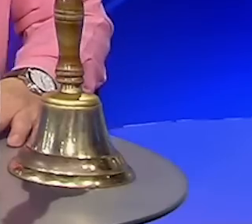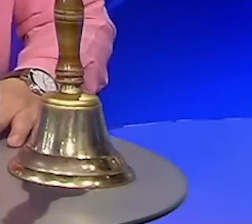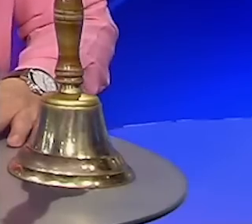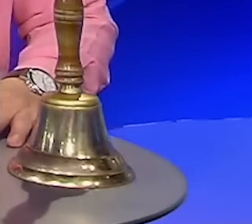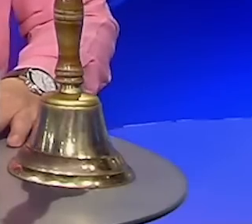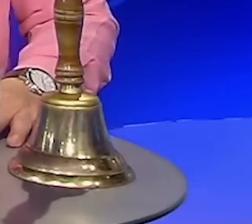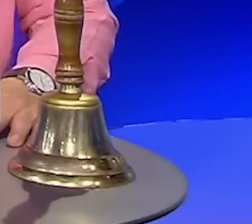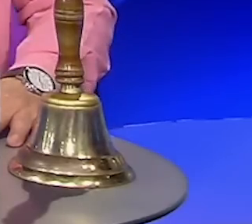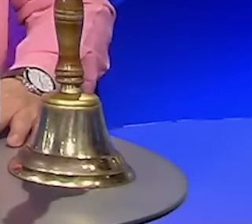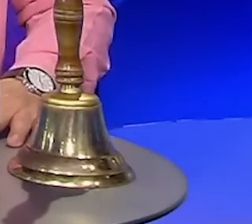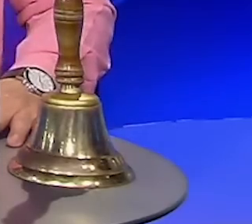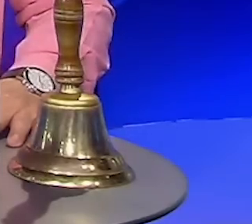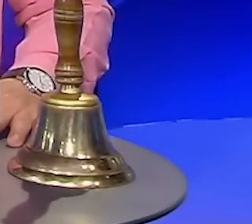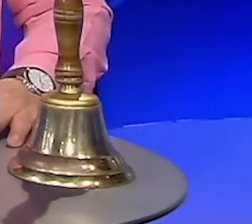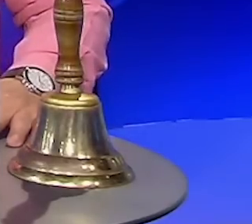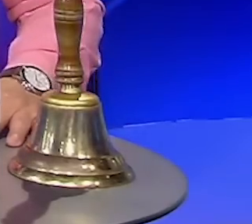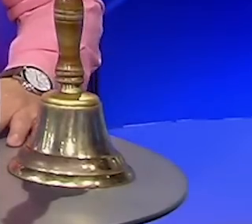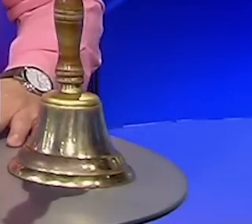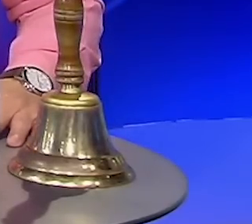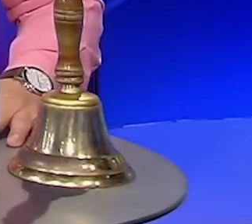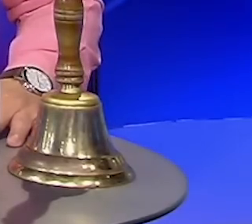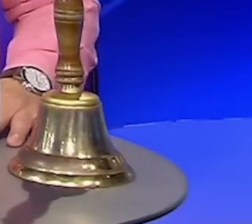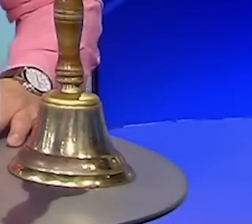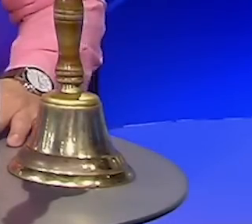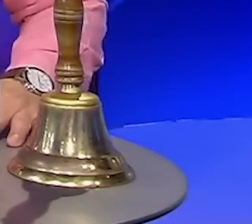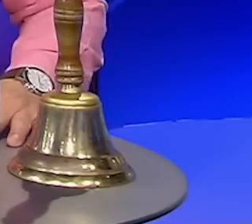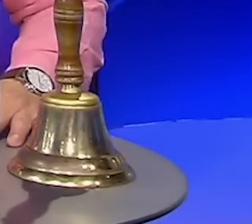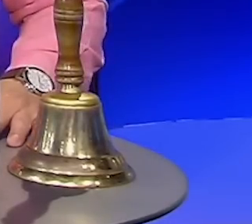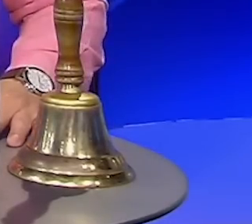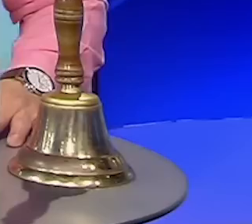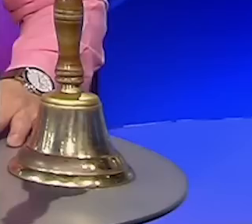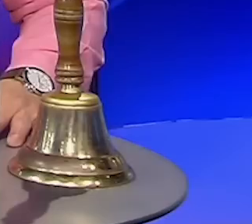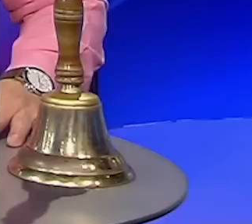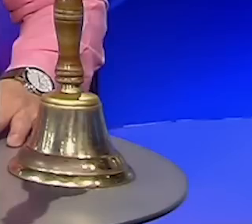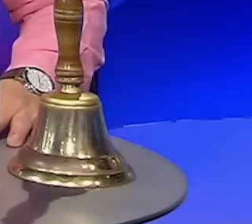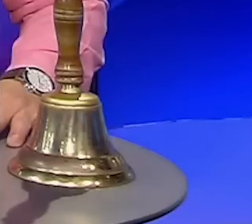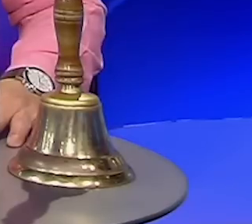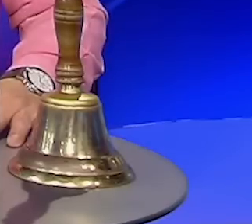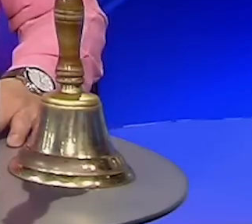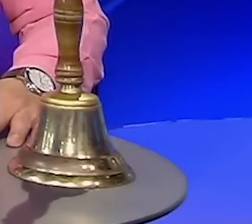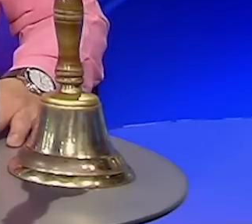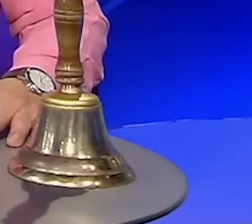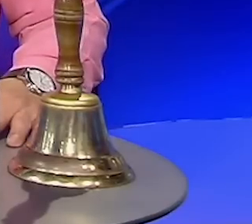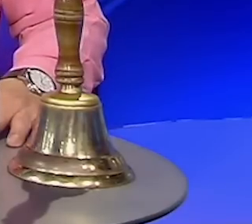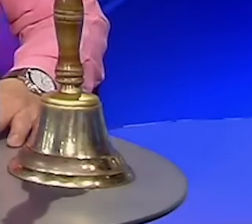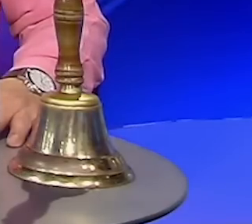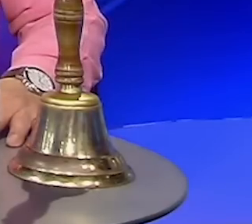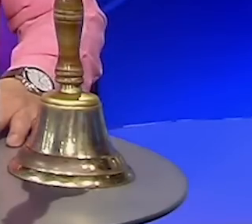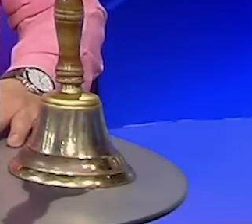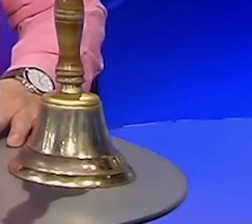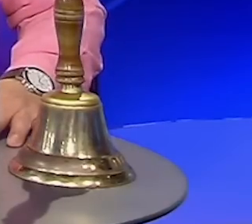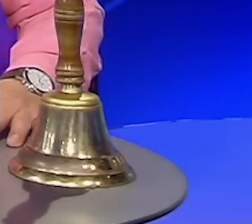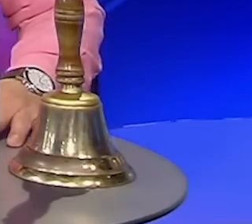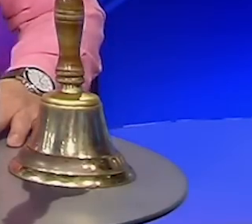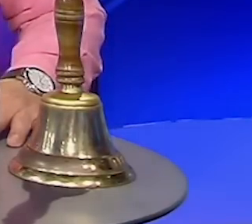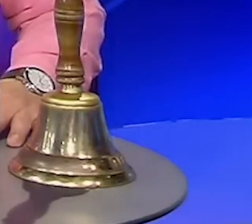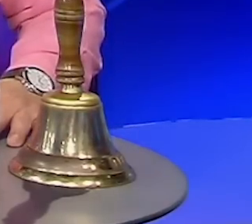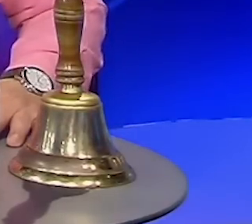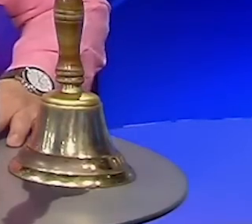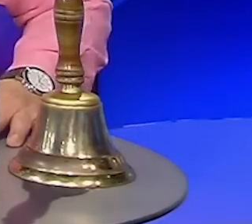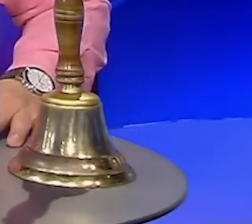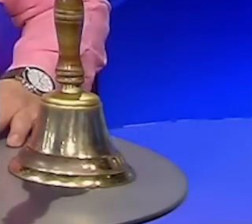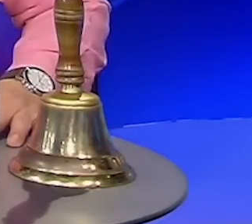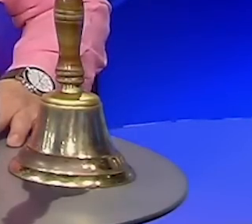están metiendo presos y en este caso, como este menor, aislado. Así que váyanse cuidando, enfermos